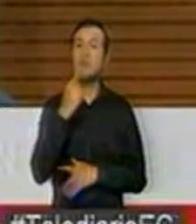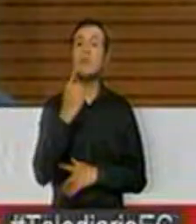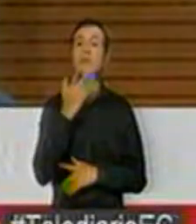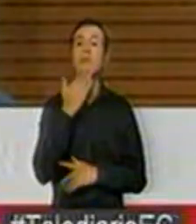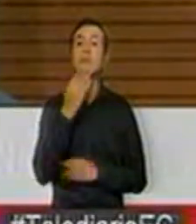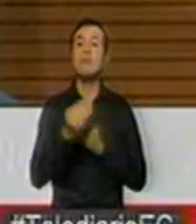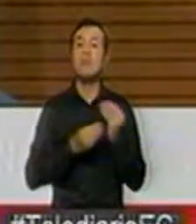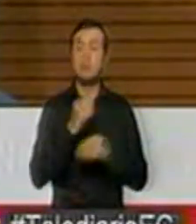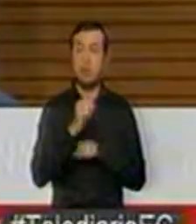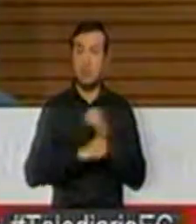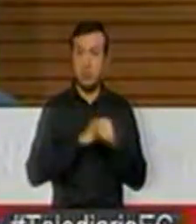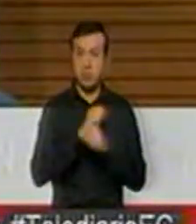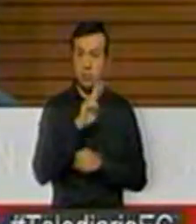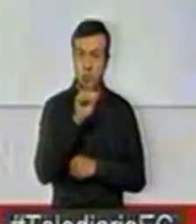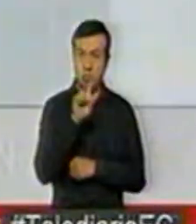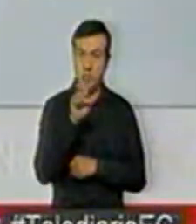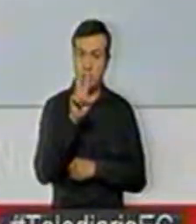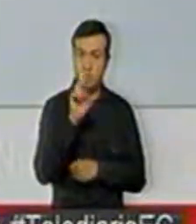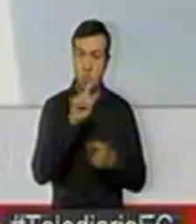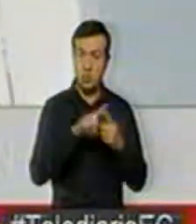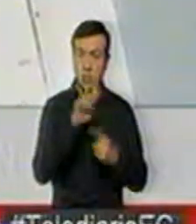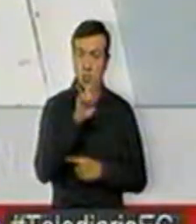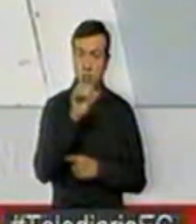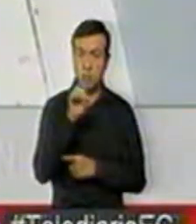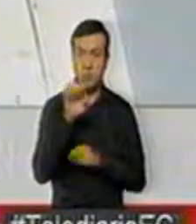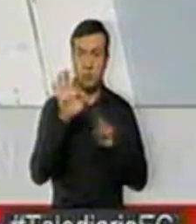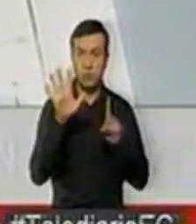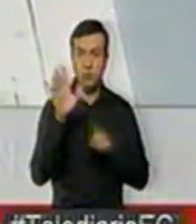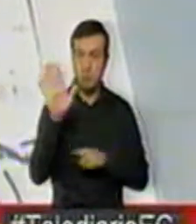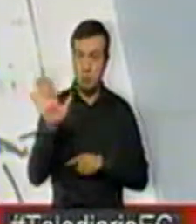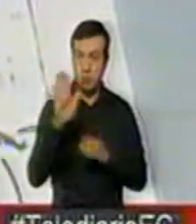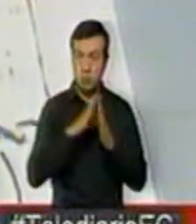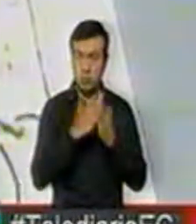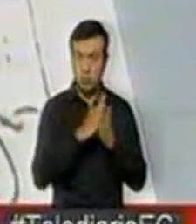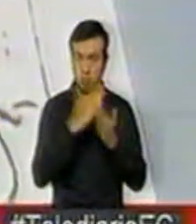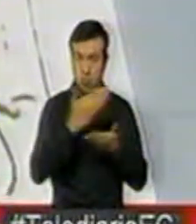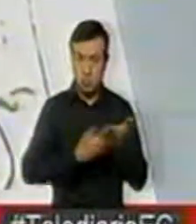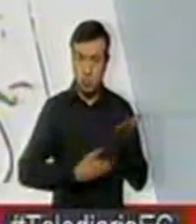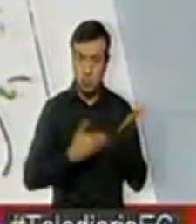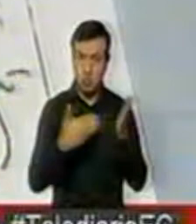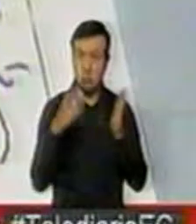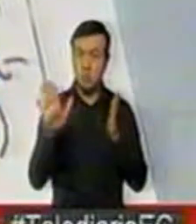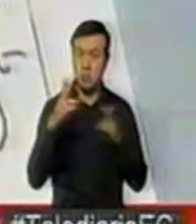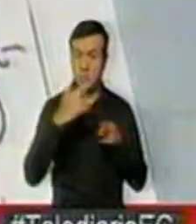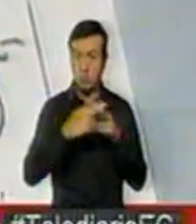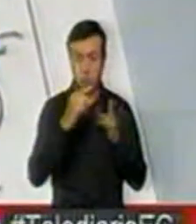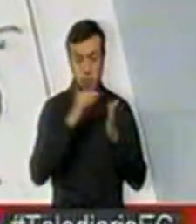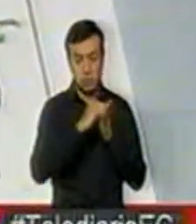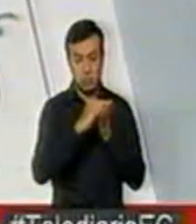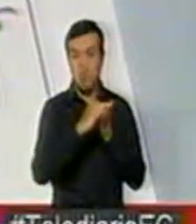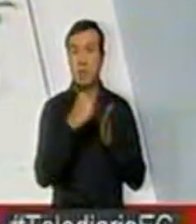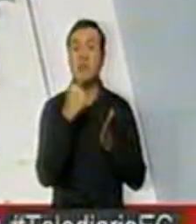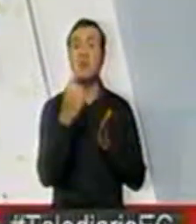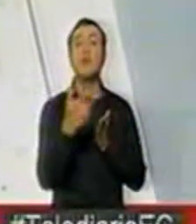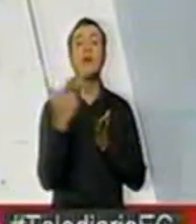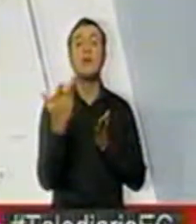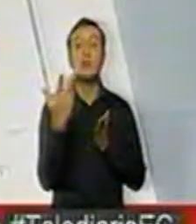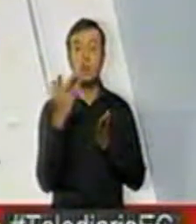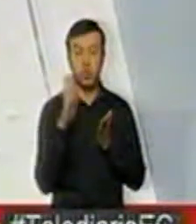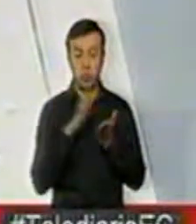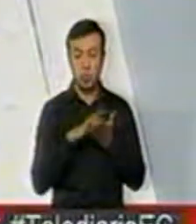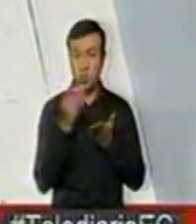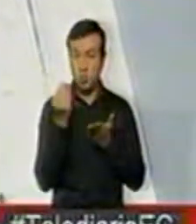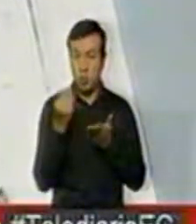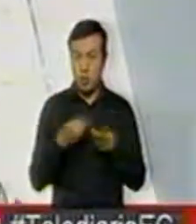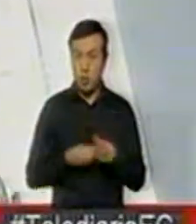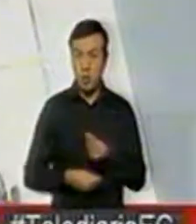Sobornos 2012-2016. Él es nombrado en la libreta de una de las procesadas, Pamela Martínez, presuntamente de haber manejado